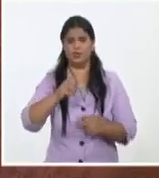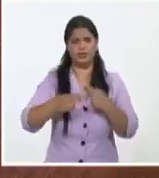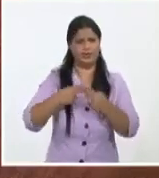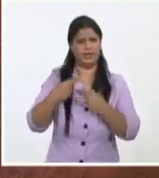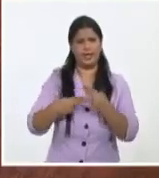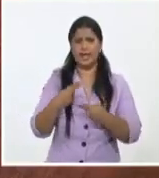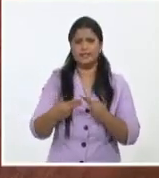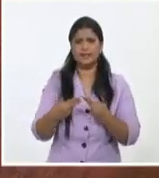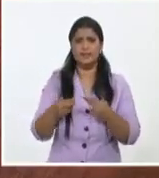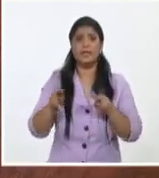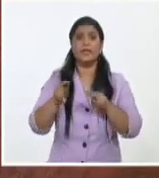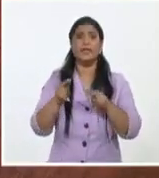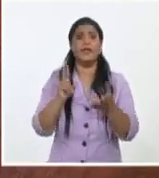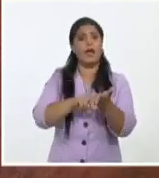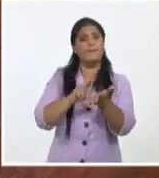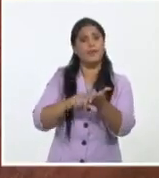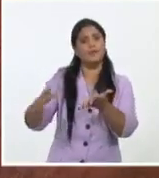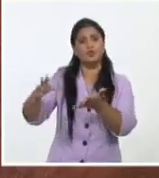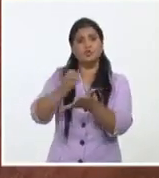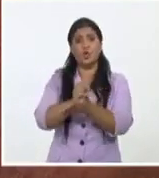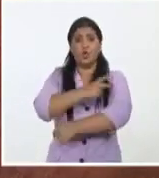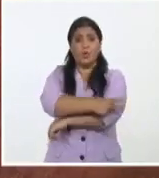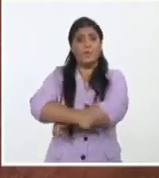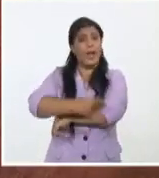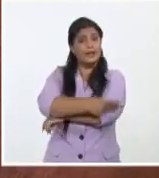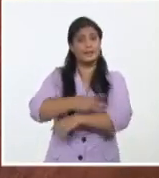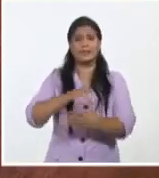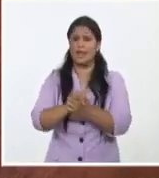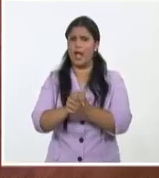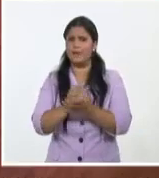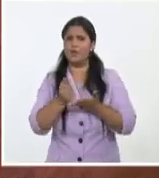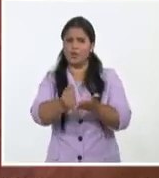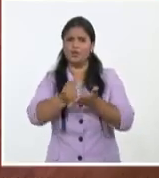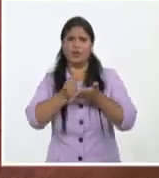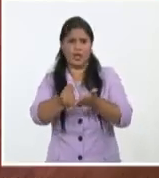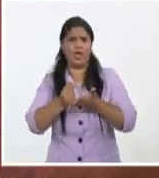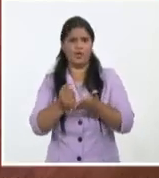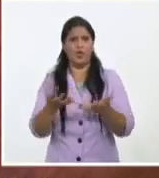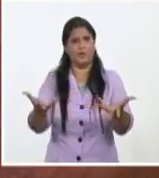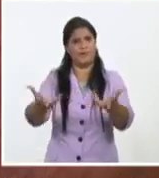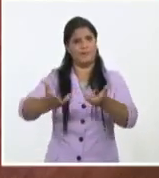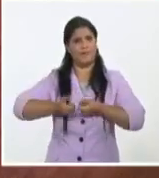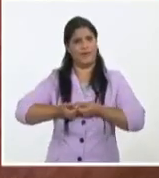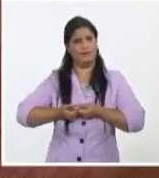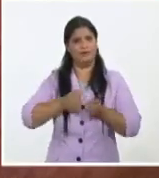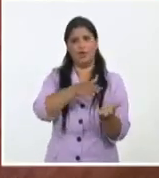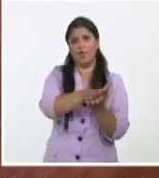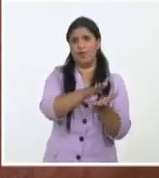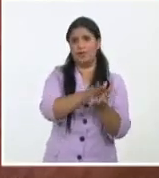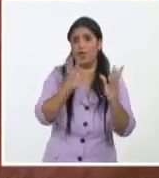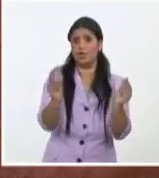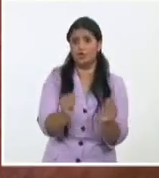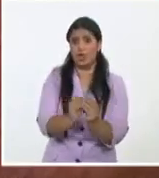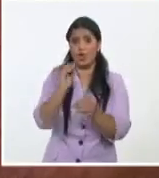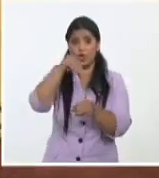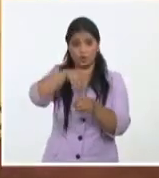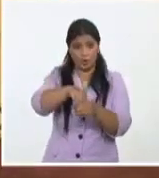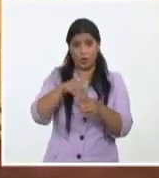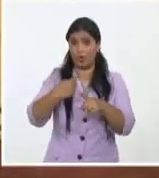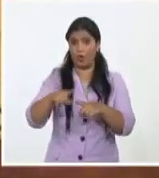han sobrecontratado. Han contratado vacunas por arriba de las necesarias para cubrir a todas sus poblaciones. Entonces,